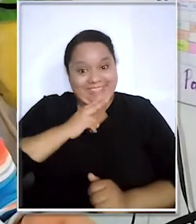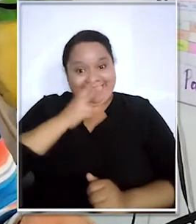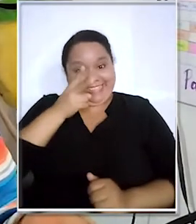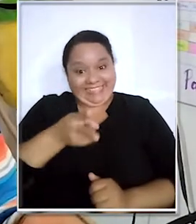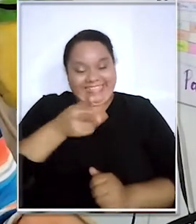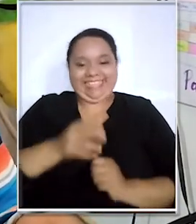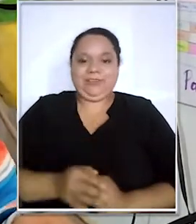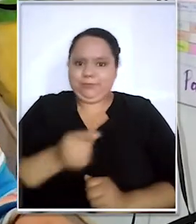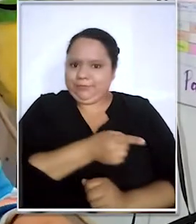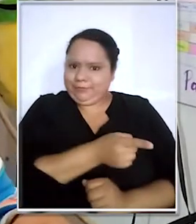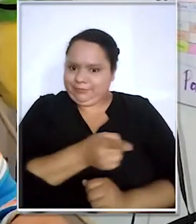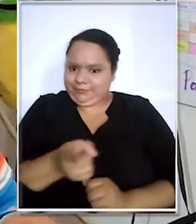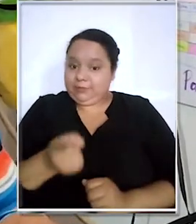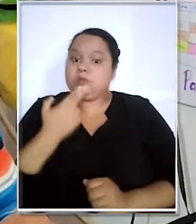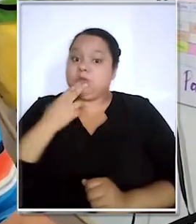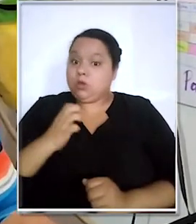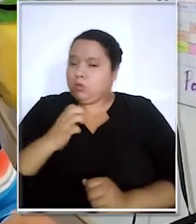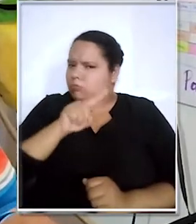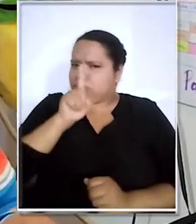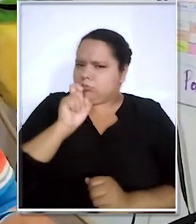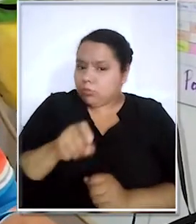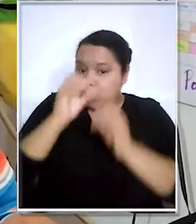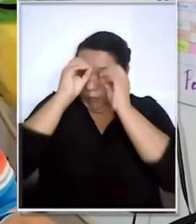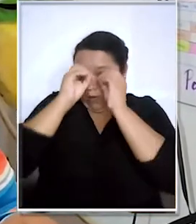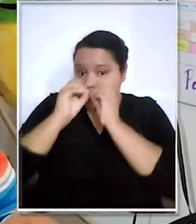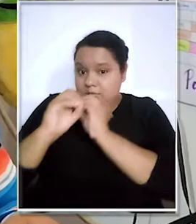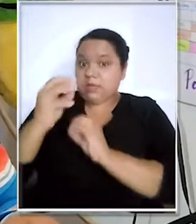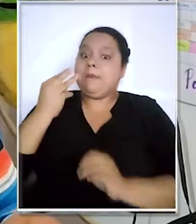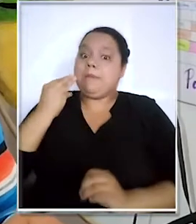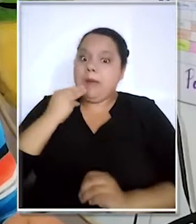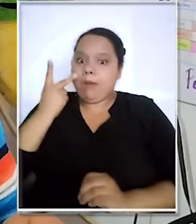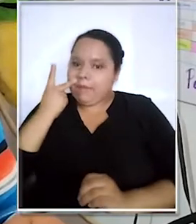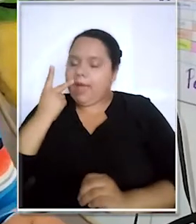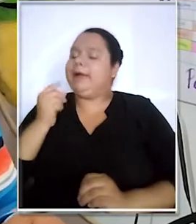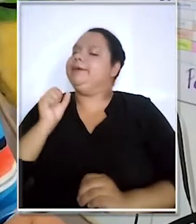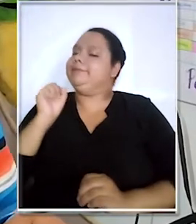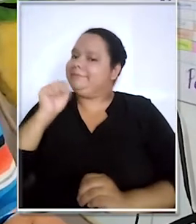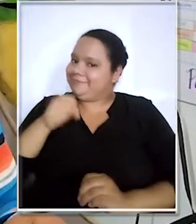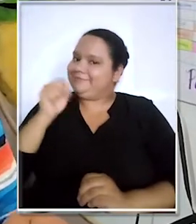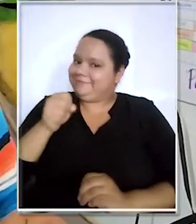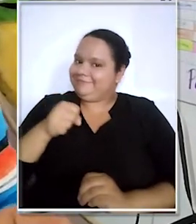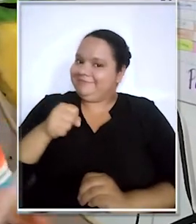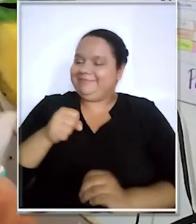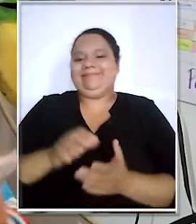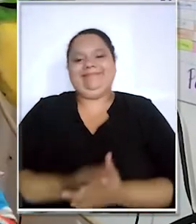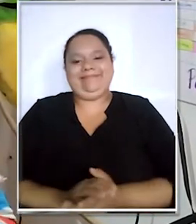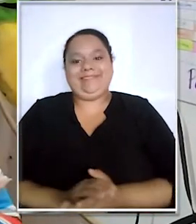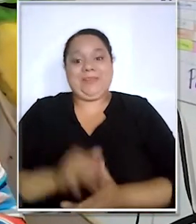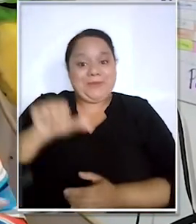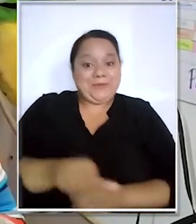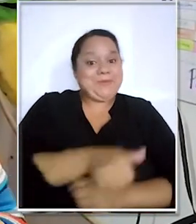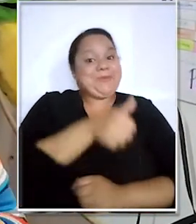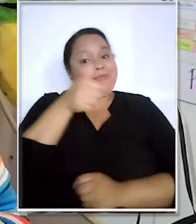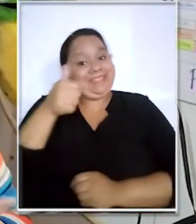¿verdad? ¿Ustedes, niños, obedecen a sus papás? Espero que sí los obedezcan. Y esta